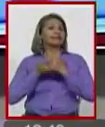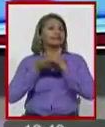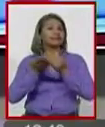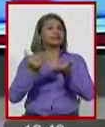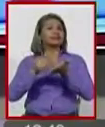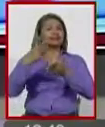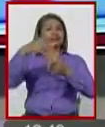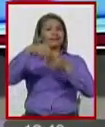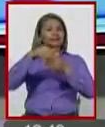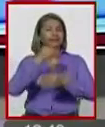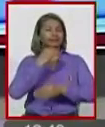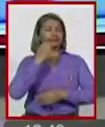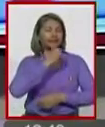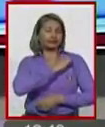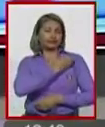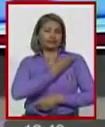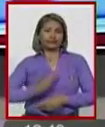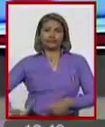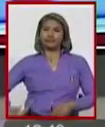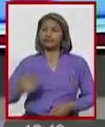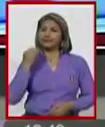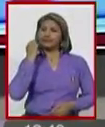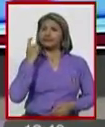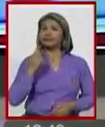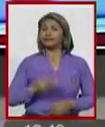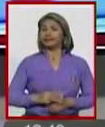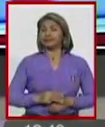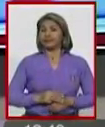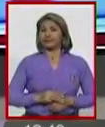la reelección del presidente Evo Morales. Por su parte, el